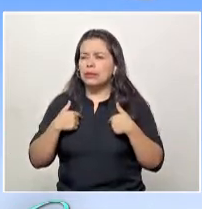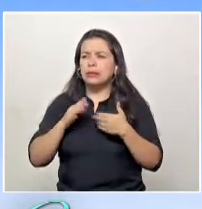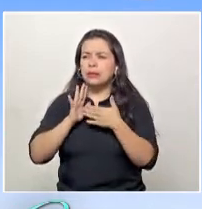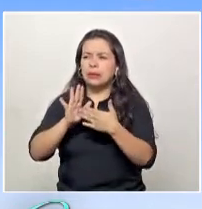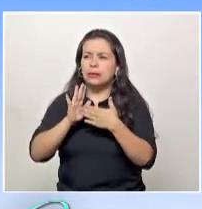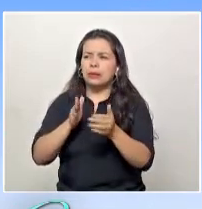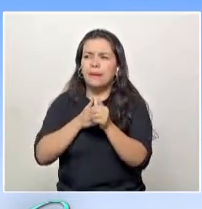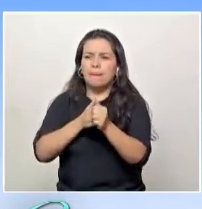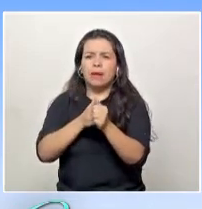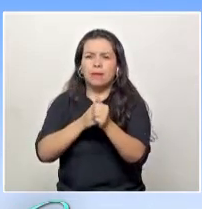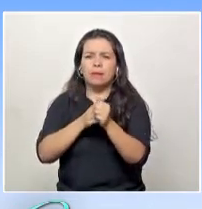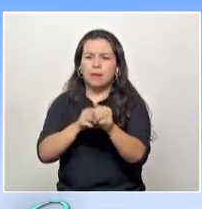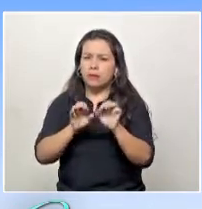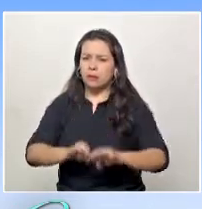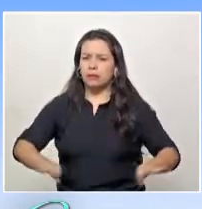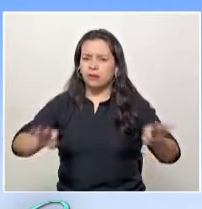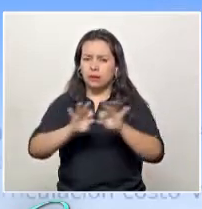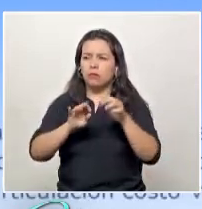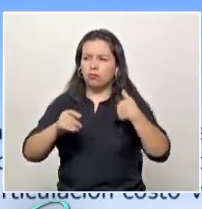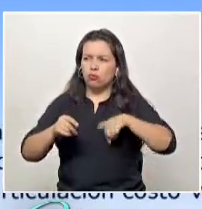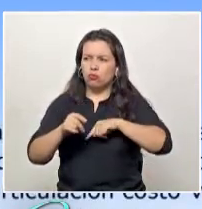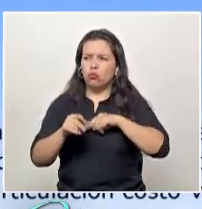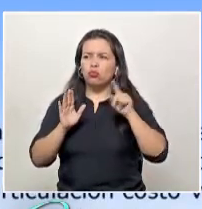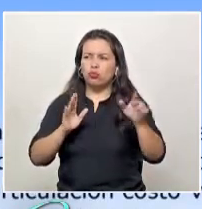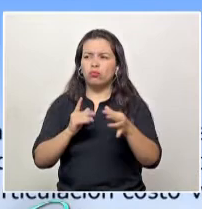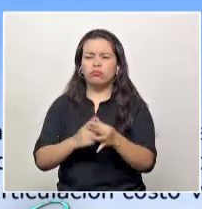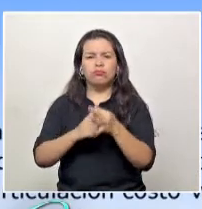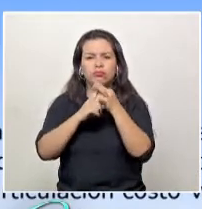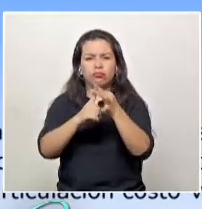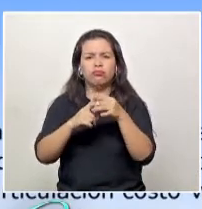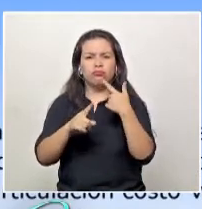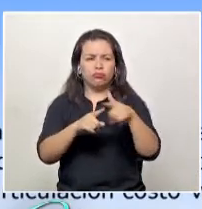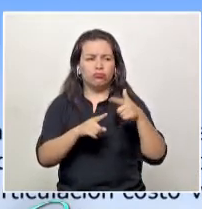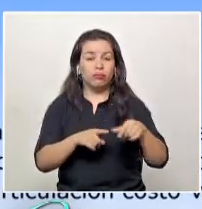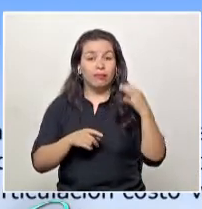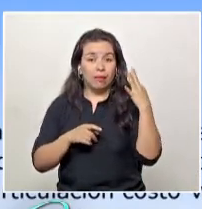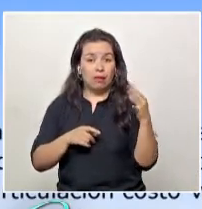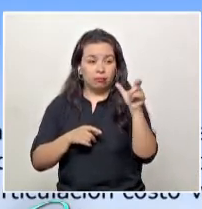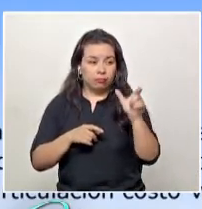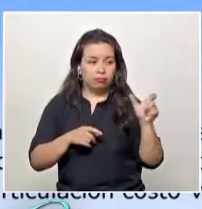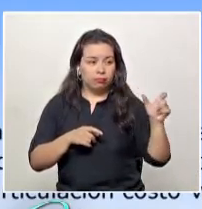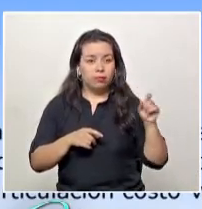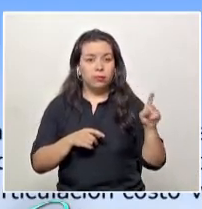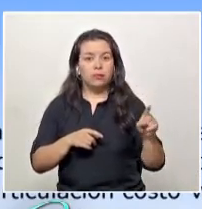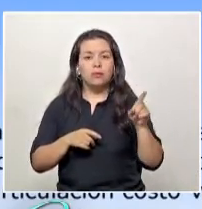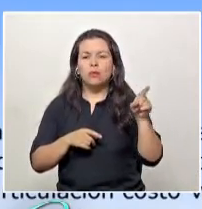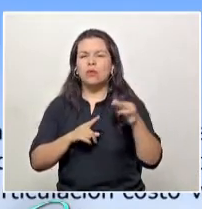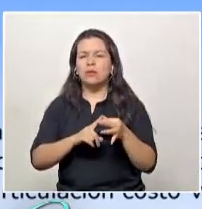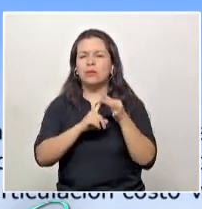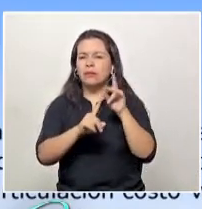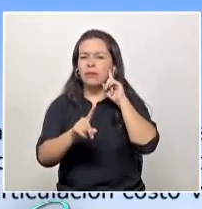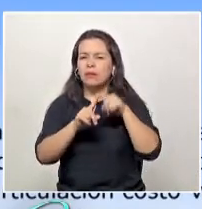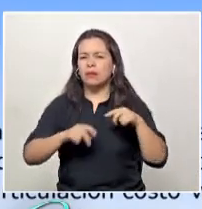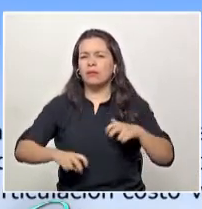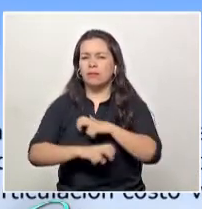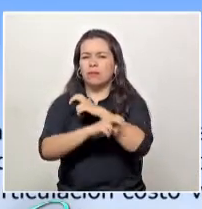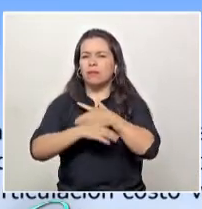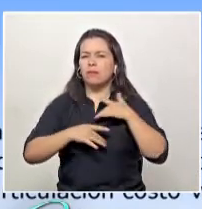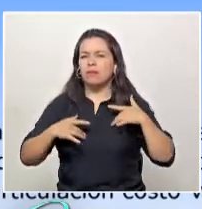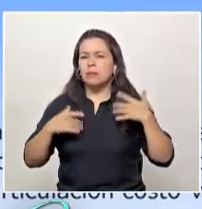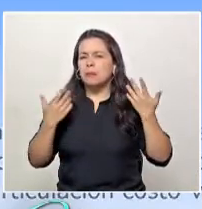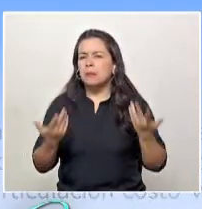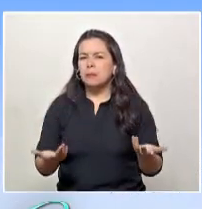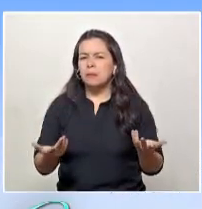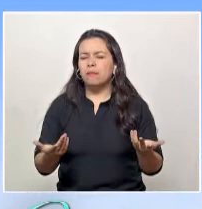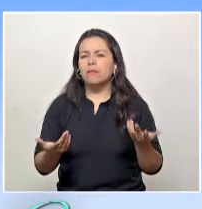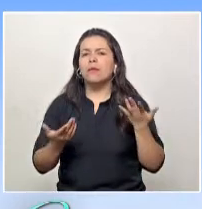Nosotros tenemos un especialista que trabaja con nosotros, o son tres realmente, una especialidad que tenemos en nuestros parques de la salud, y